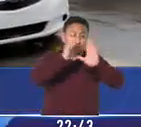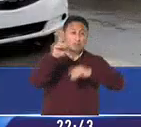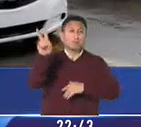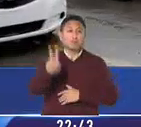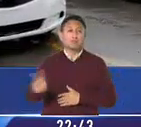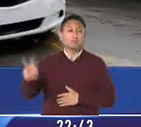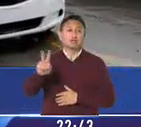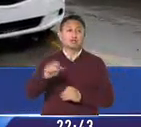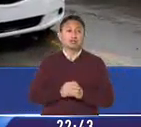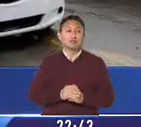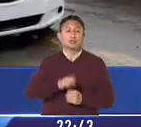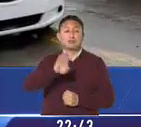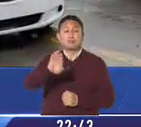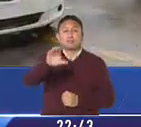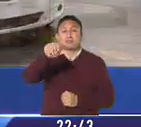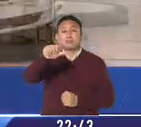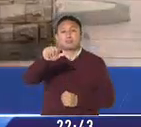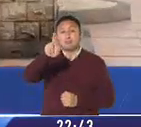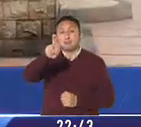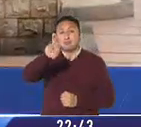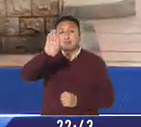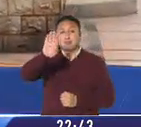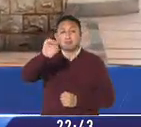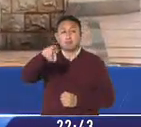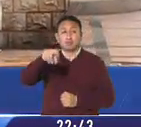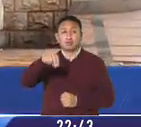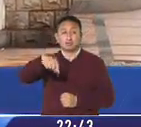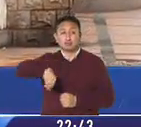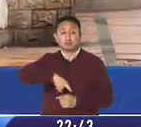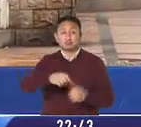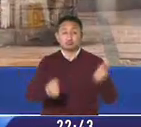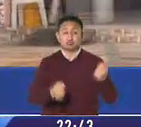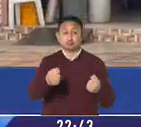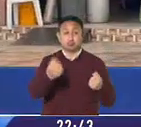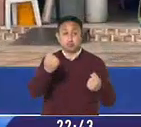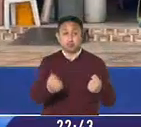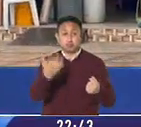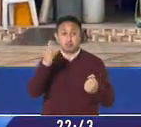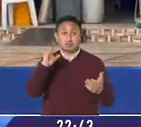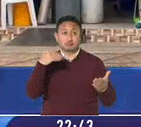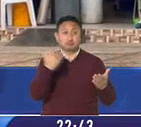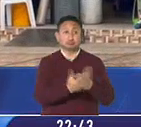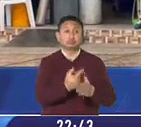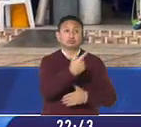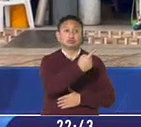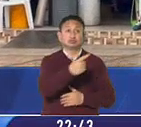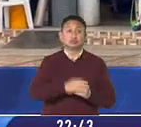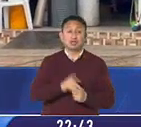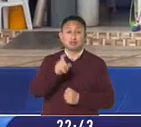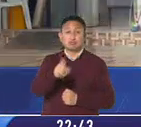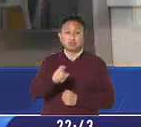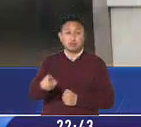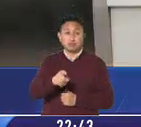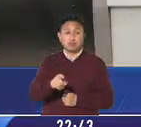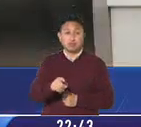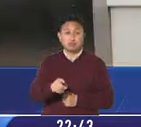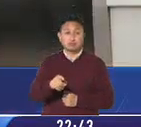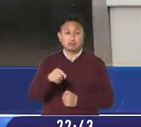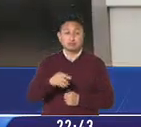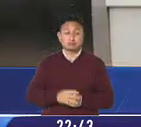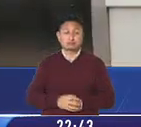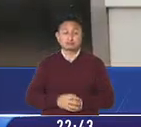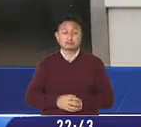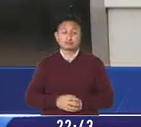en la parroquia Barbones. Los delincuentes llegaron en un auto color blanco hasta este cajero ubicado en medio de estos dos